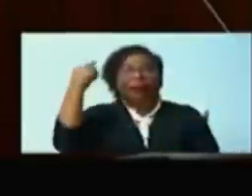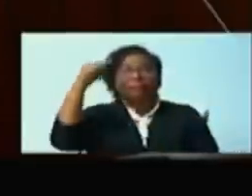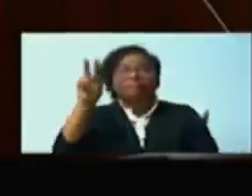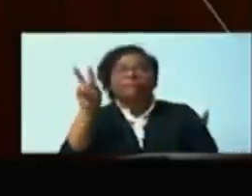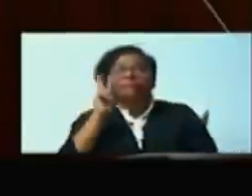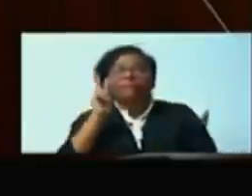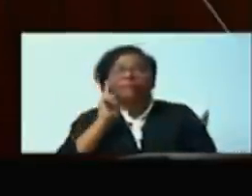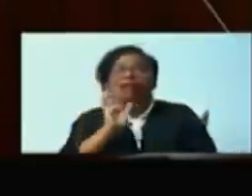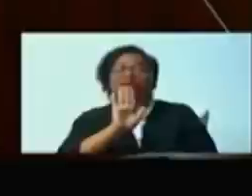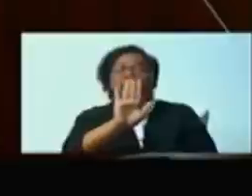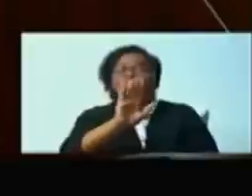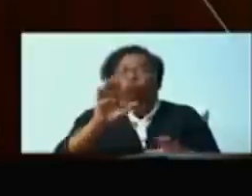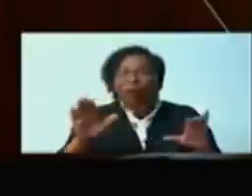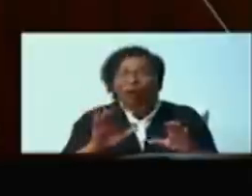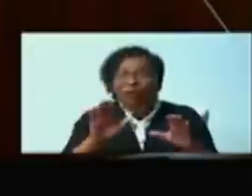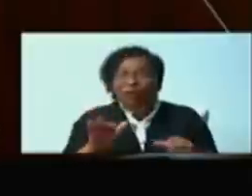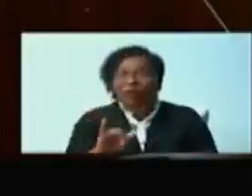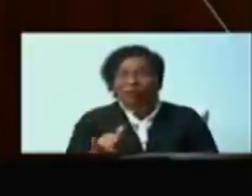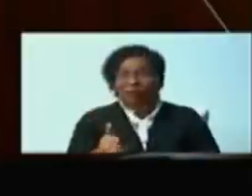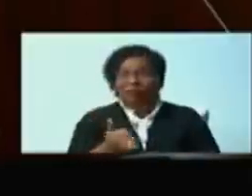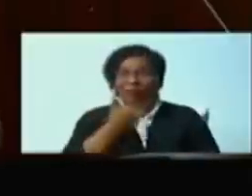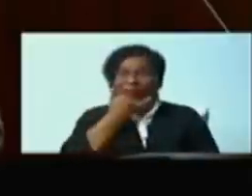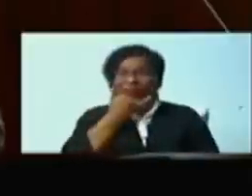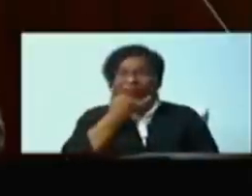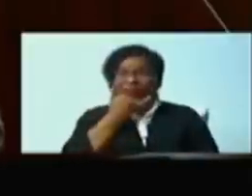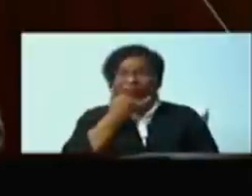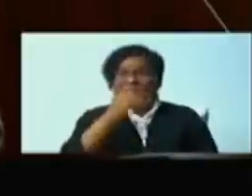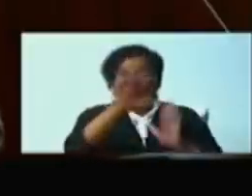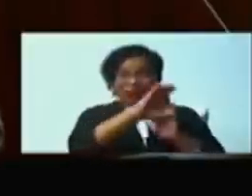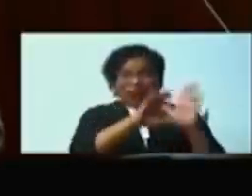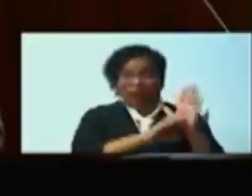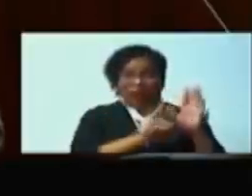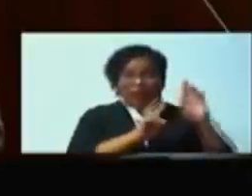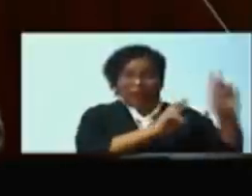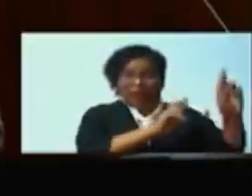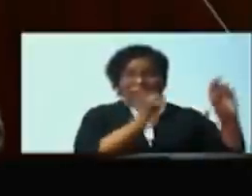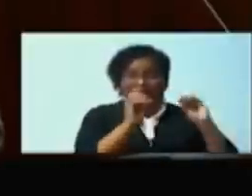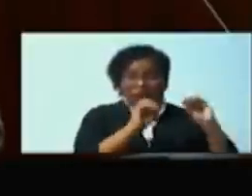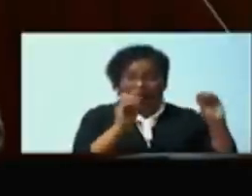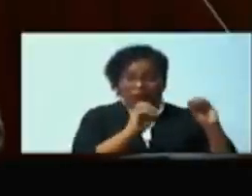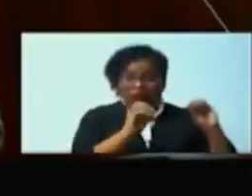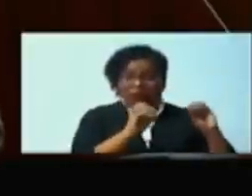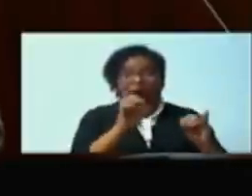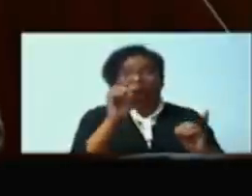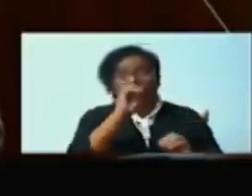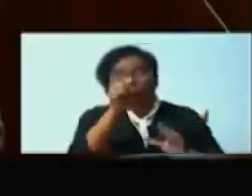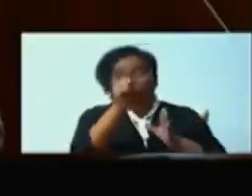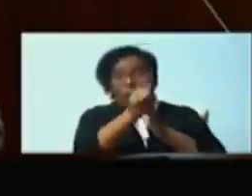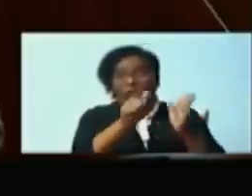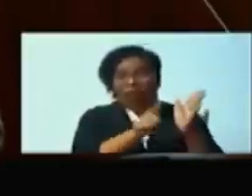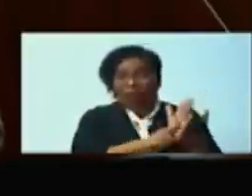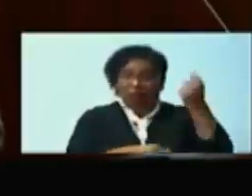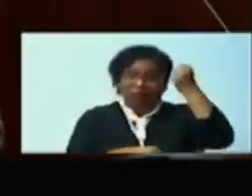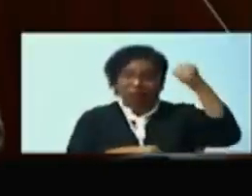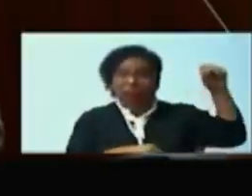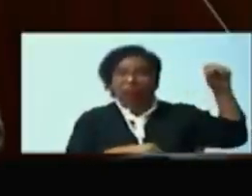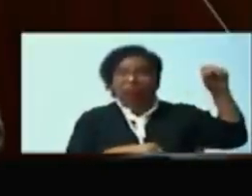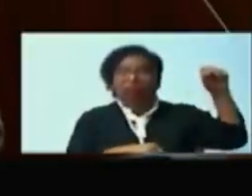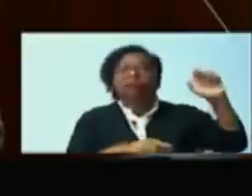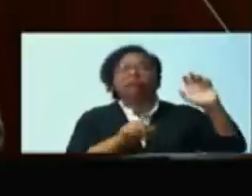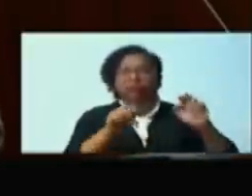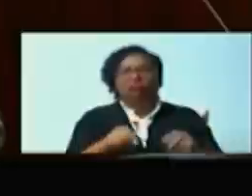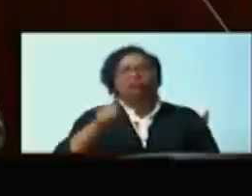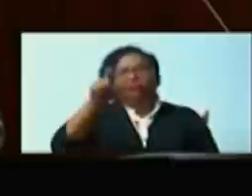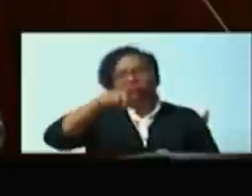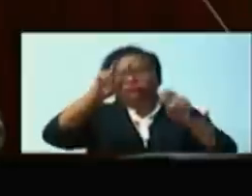estamos hablando hoy han cometido una violación a la Constitución y a la ley eso es lo que yo sugiero presidente que proceda que